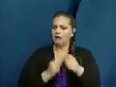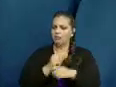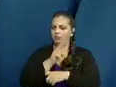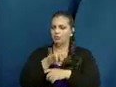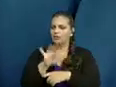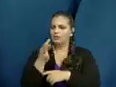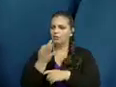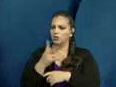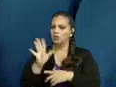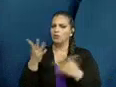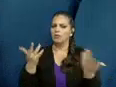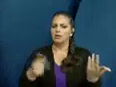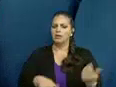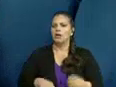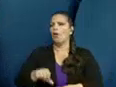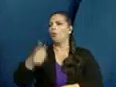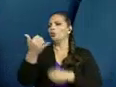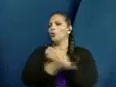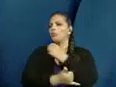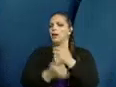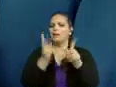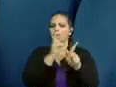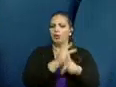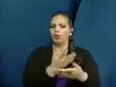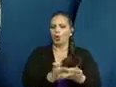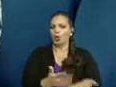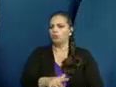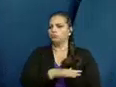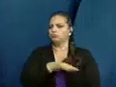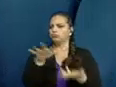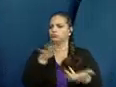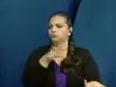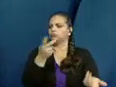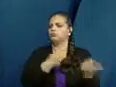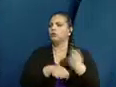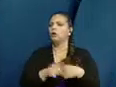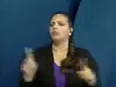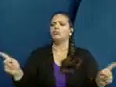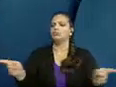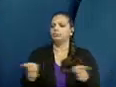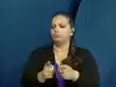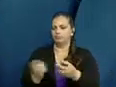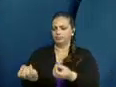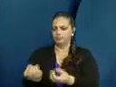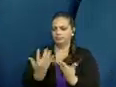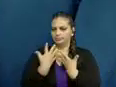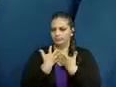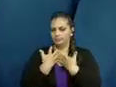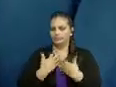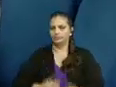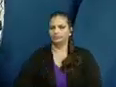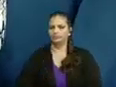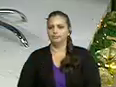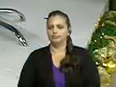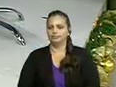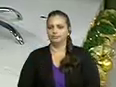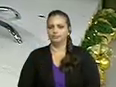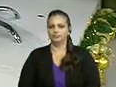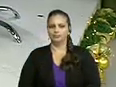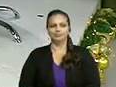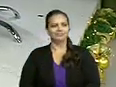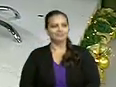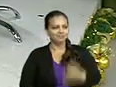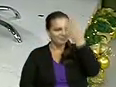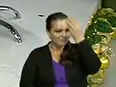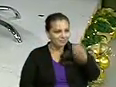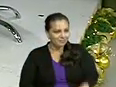cómo cerró, cuáles fueron los hechos más concretos e importantes que se realizaron en esta cartera de Estado a su cargo. Luisa,